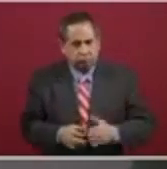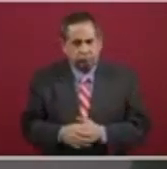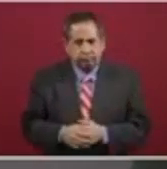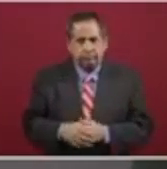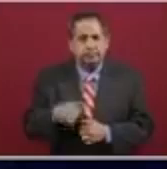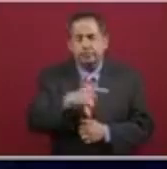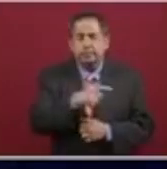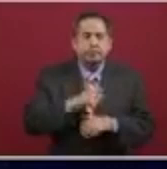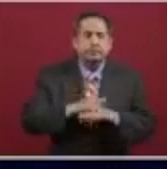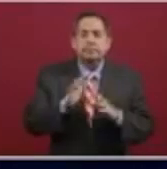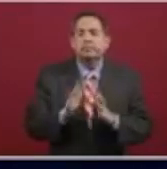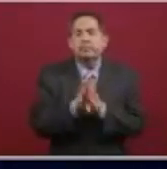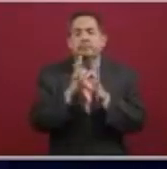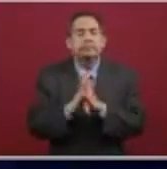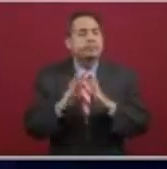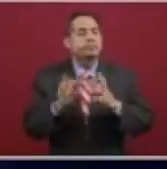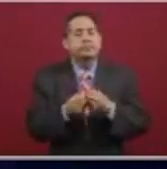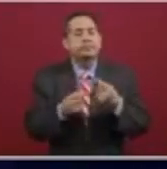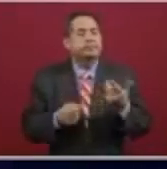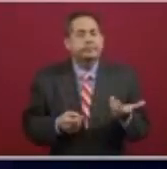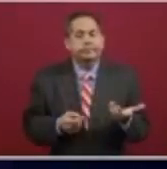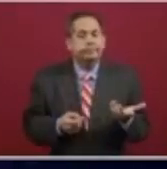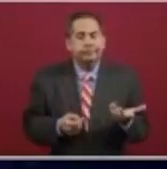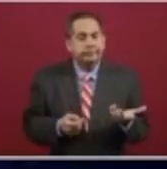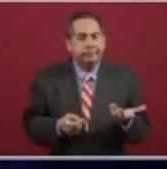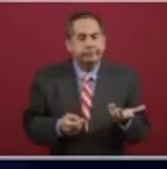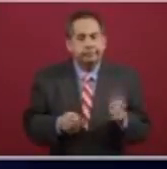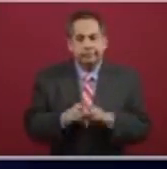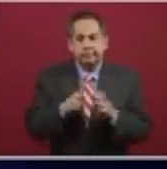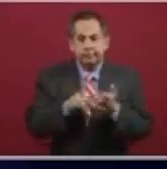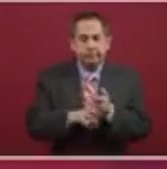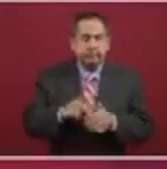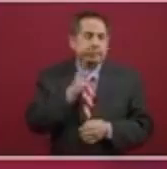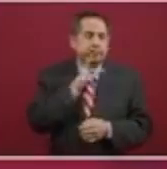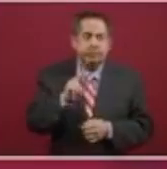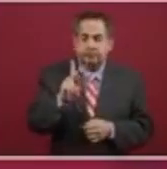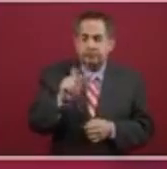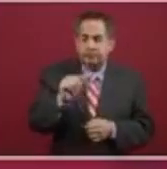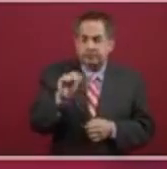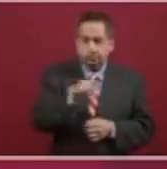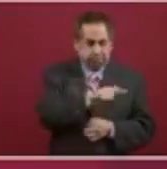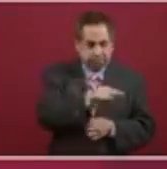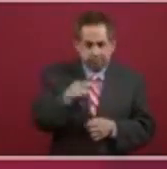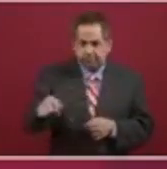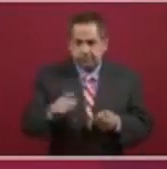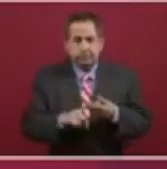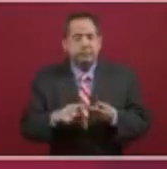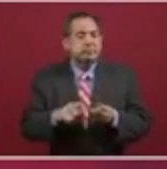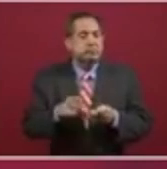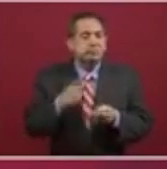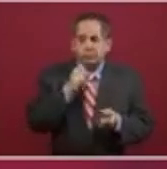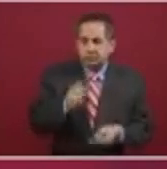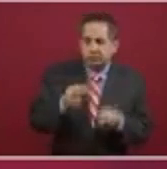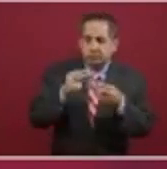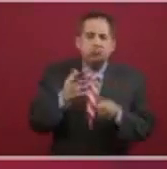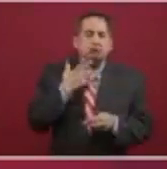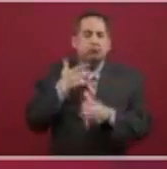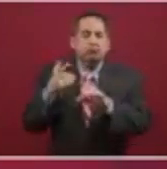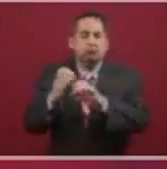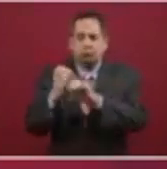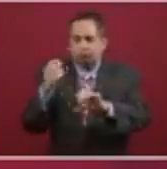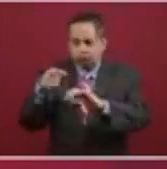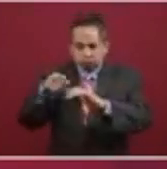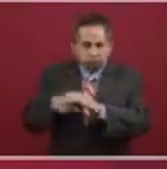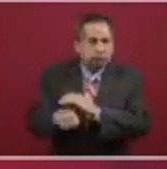Tenían participación no solo en Pemex, en los gasoductos, en las